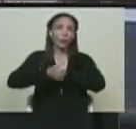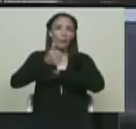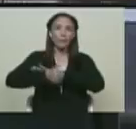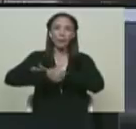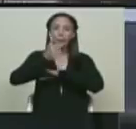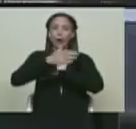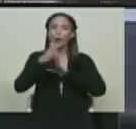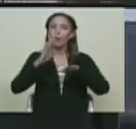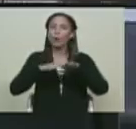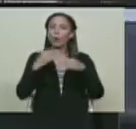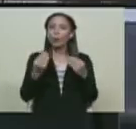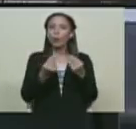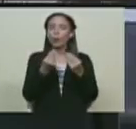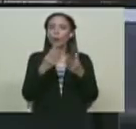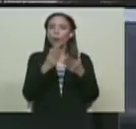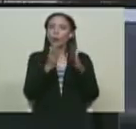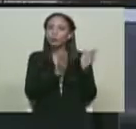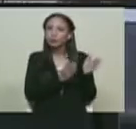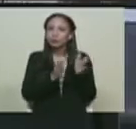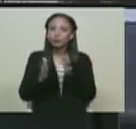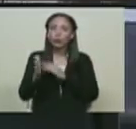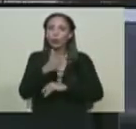las prioridades del camino por andar.